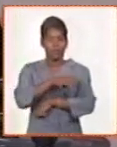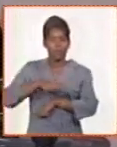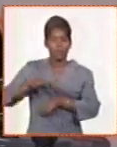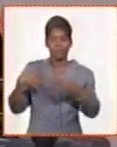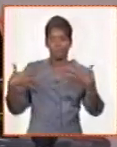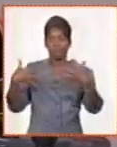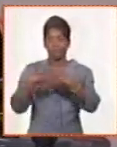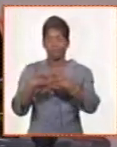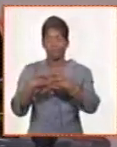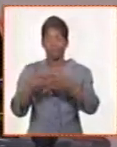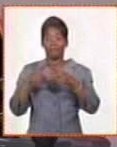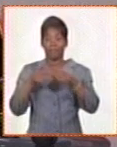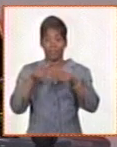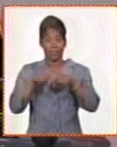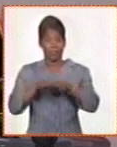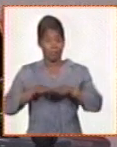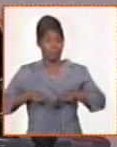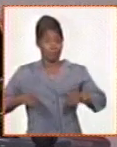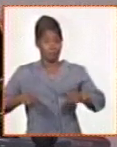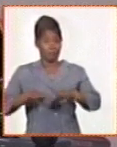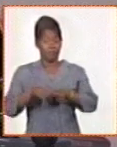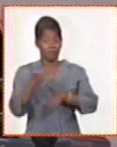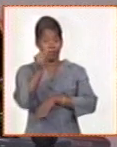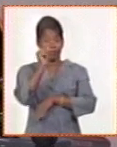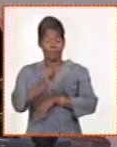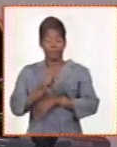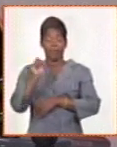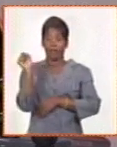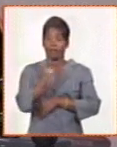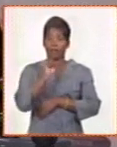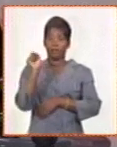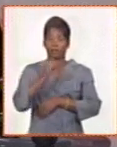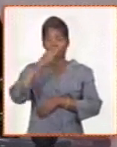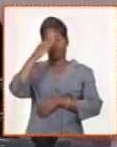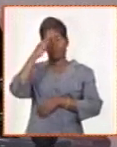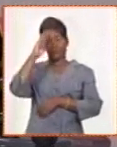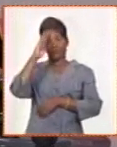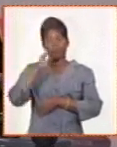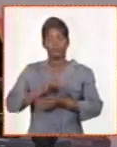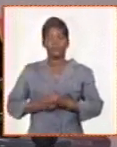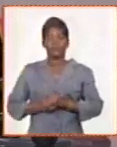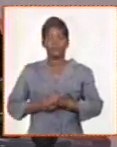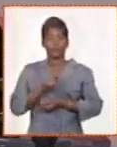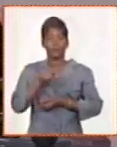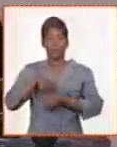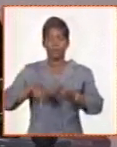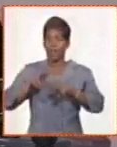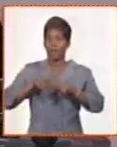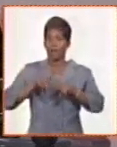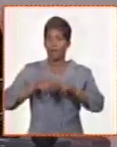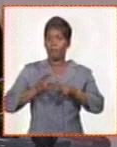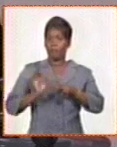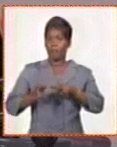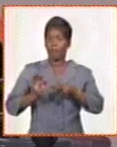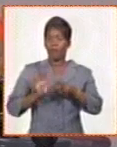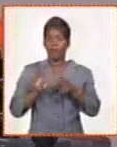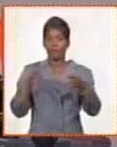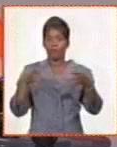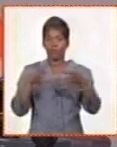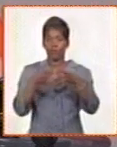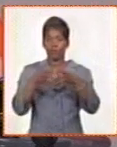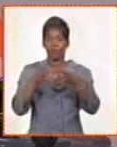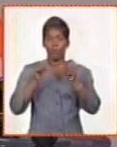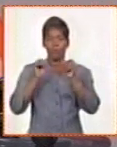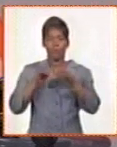bueno, Digna Guerra, el Coro Nacional de Cuba, que salió en el medio de la capital también, aquí en el medio de La Habana, en el Parque John